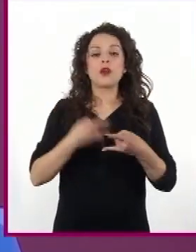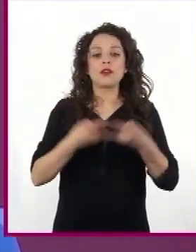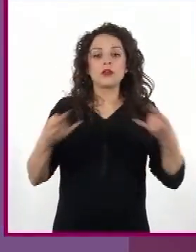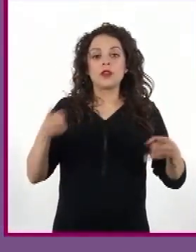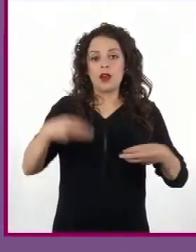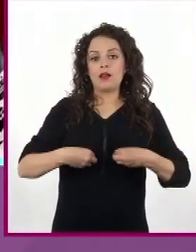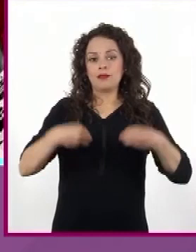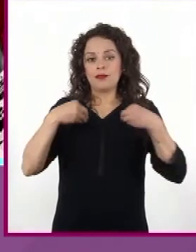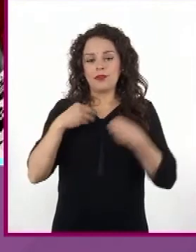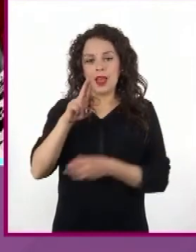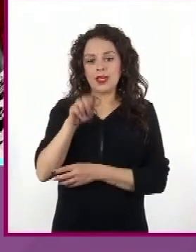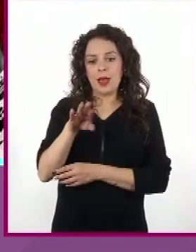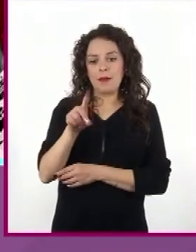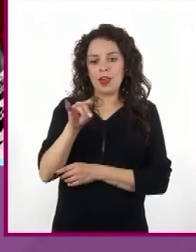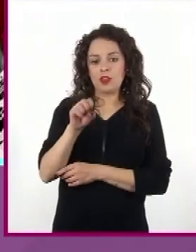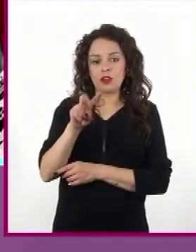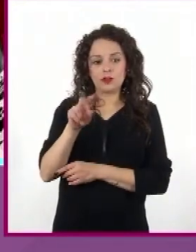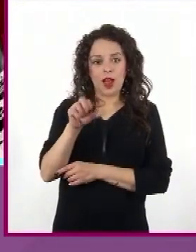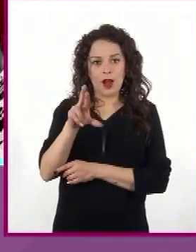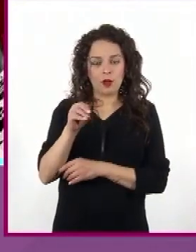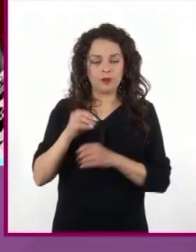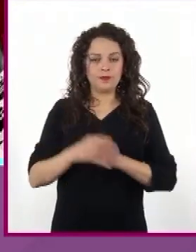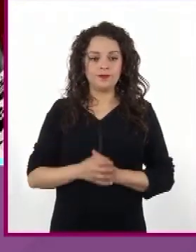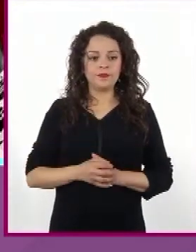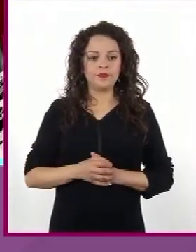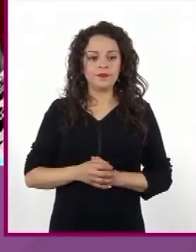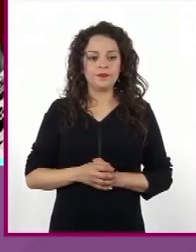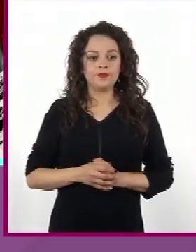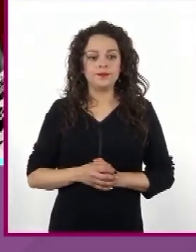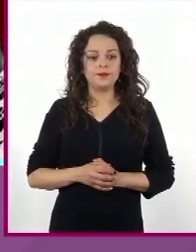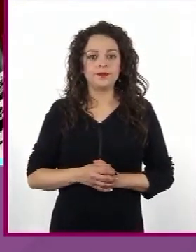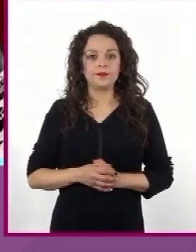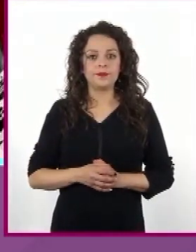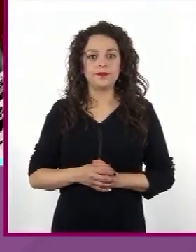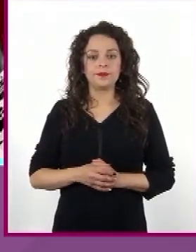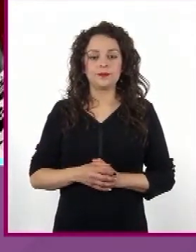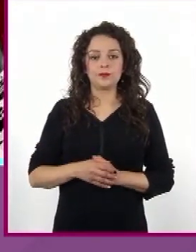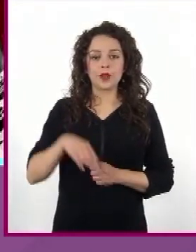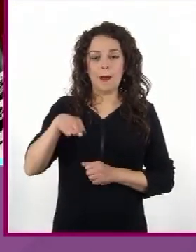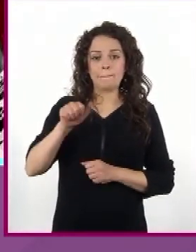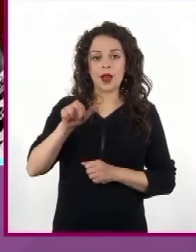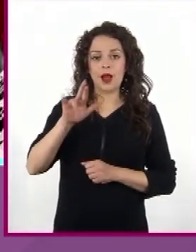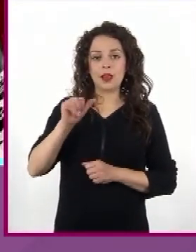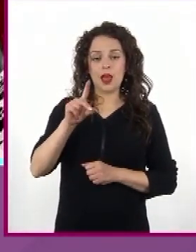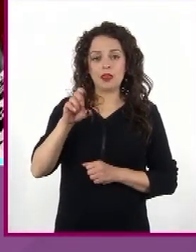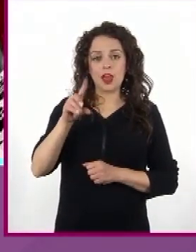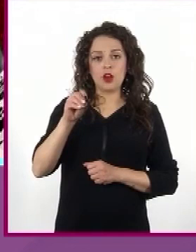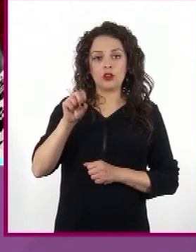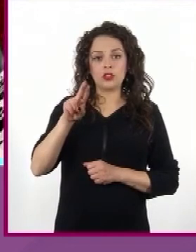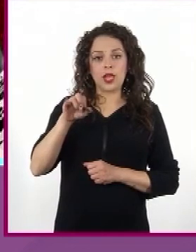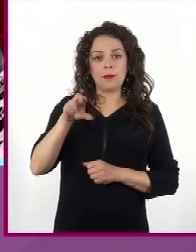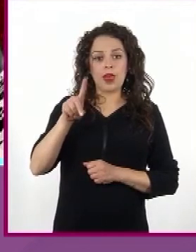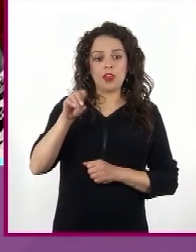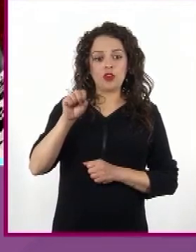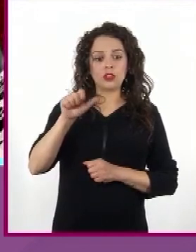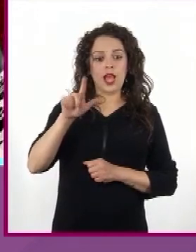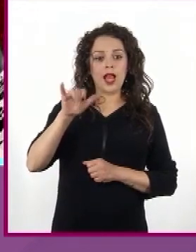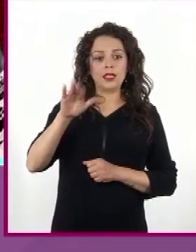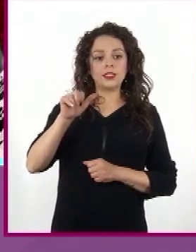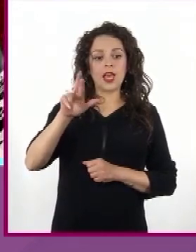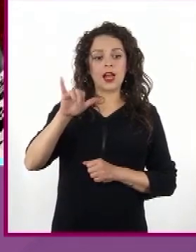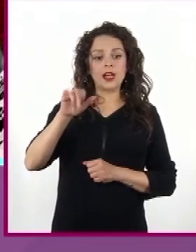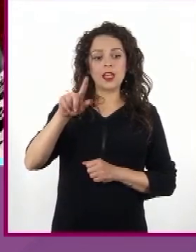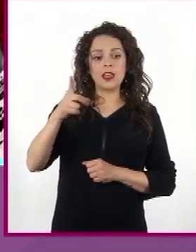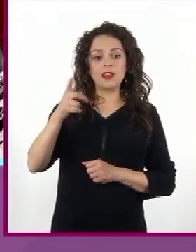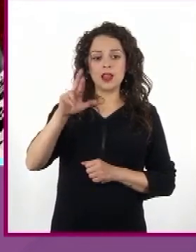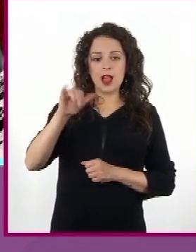Varo. Remedios Varo. María de los Remedios Alicia Rodriga Varo y Uranga es